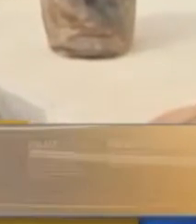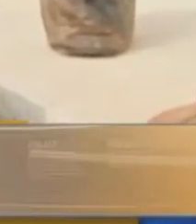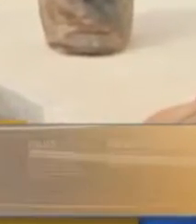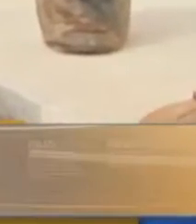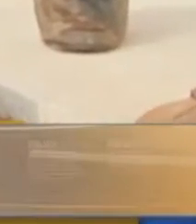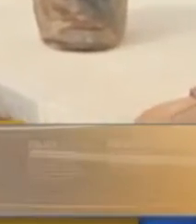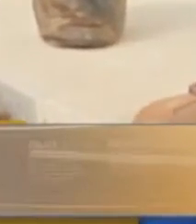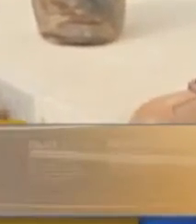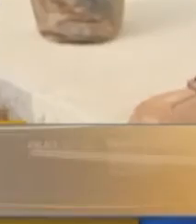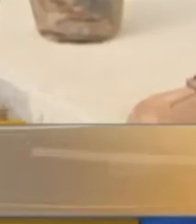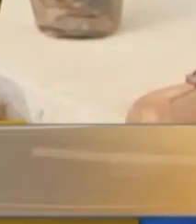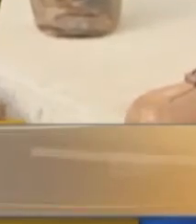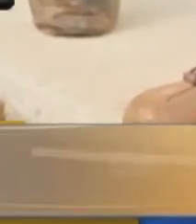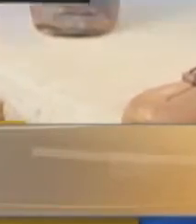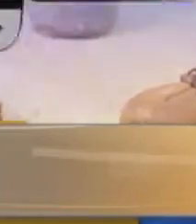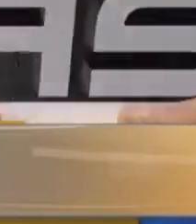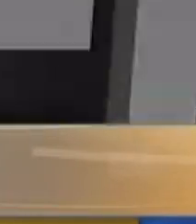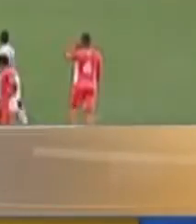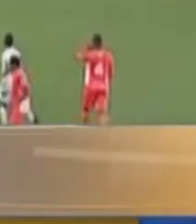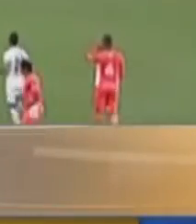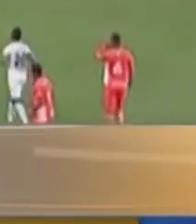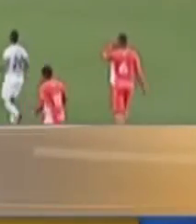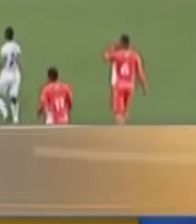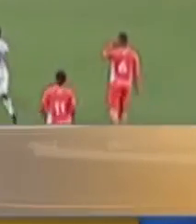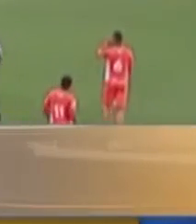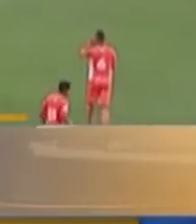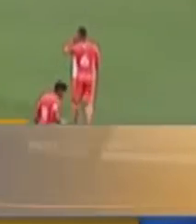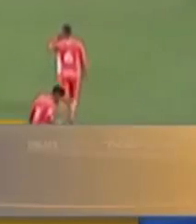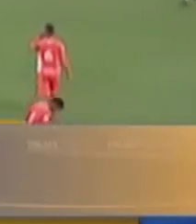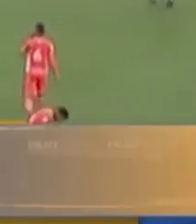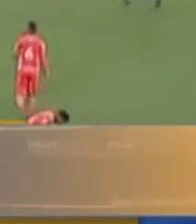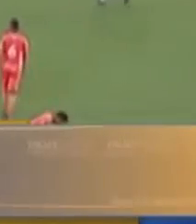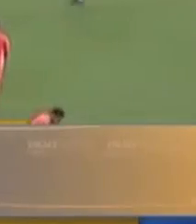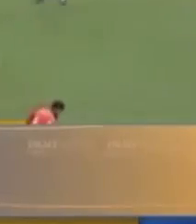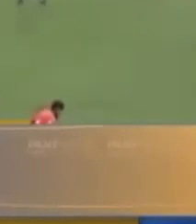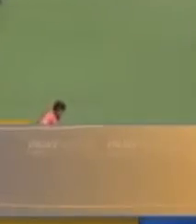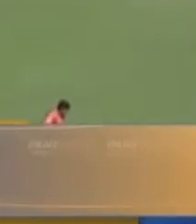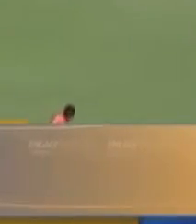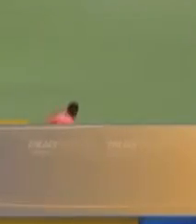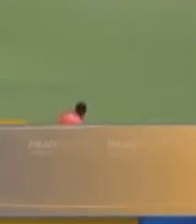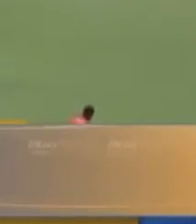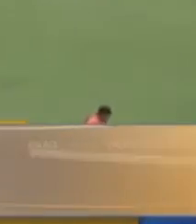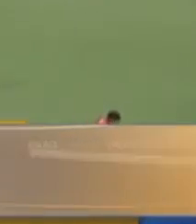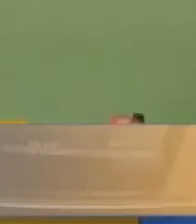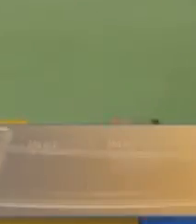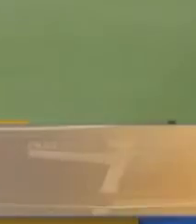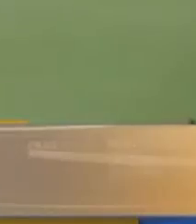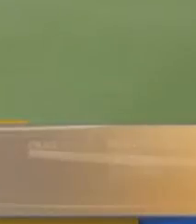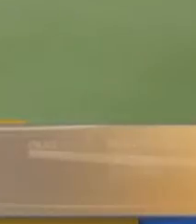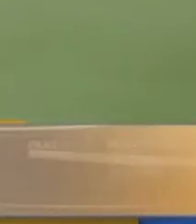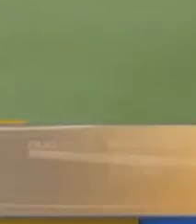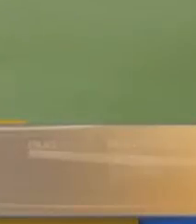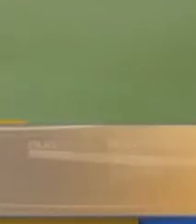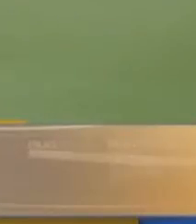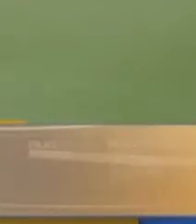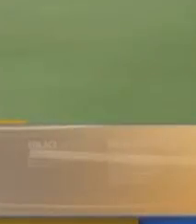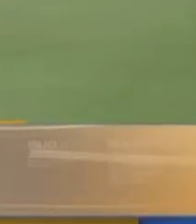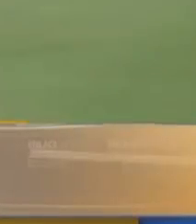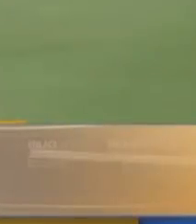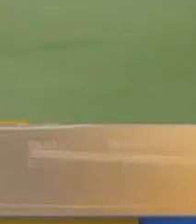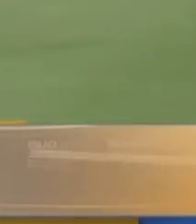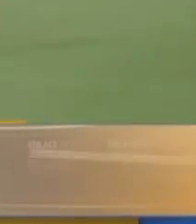Las familias se vincularon a la jornada. Y en los deportes, Alianza Petrolera empató 0-0 con Envigado, resultado que lo ubica en